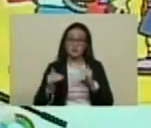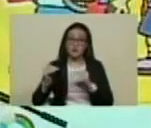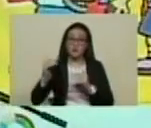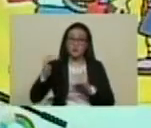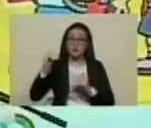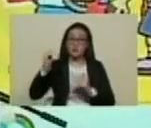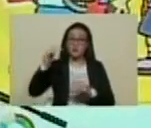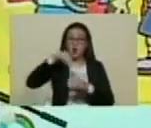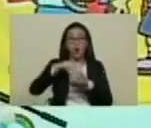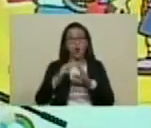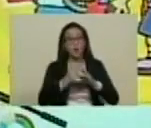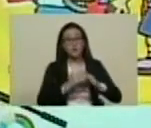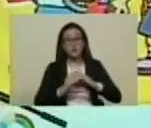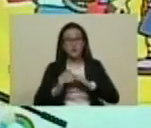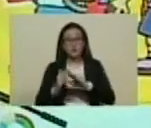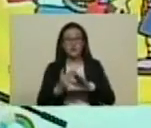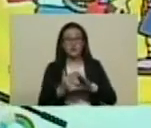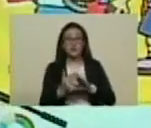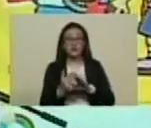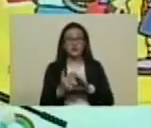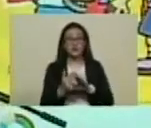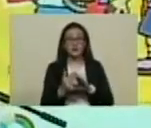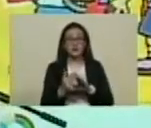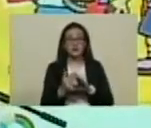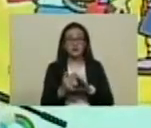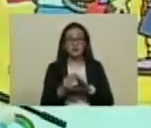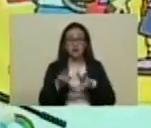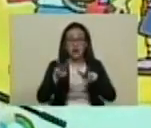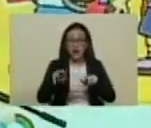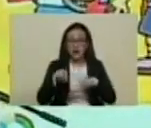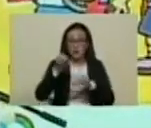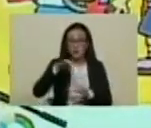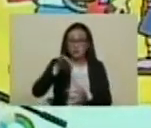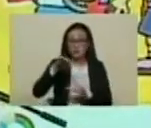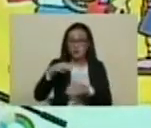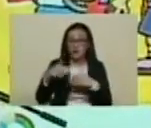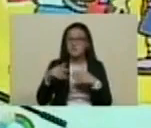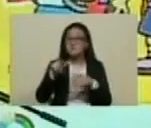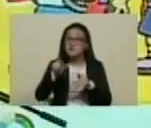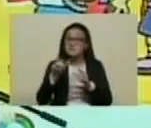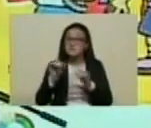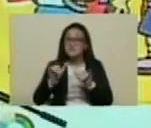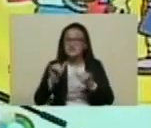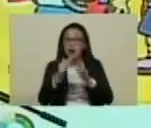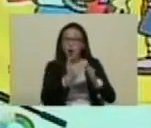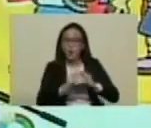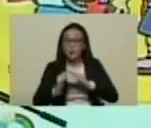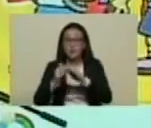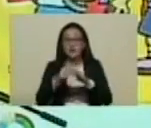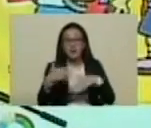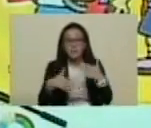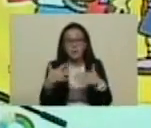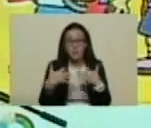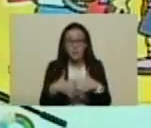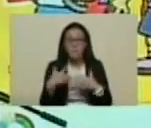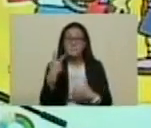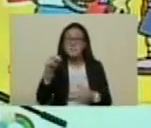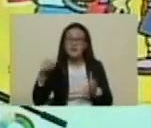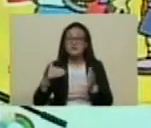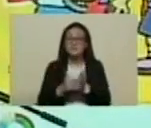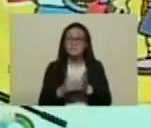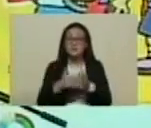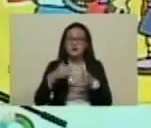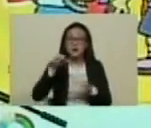propia comunidad, también hagan, a través de la agricultura urbana, comunidades productivas. 20.000 conucos escolares es la